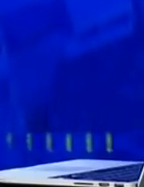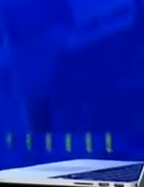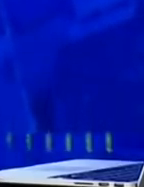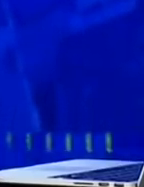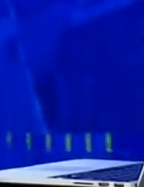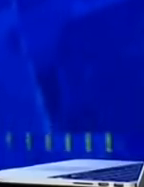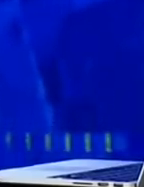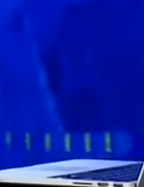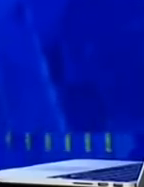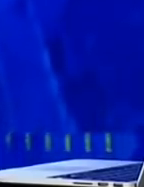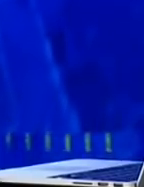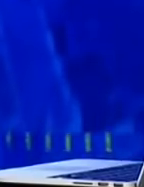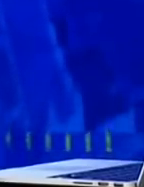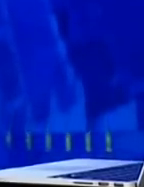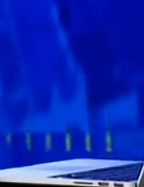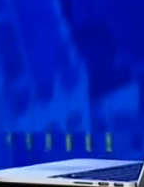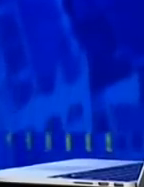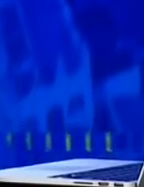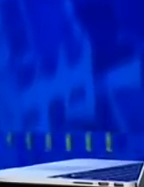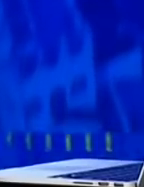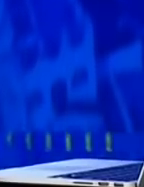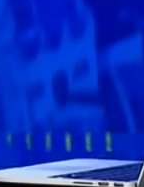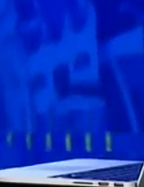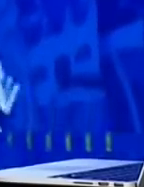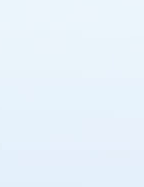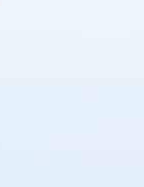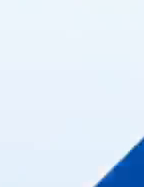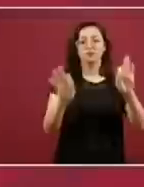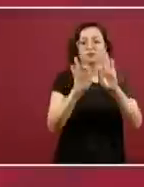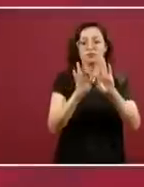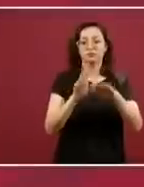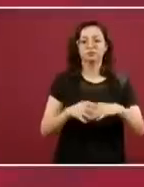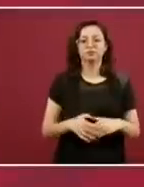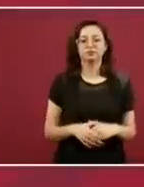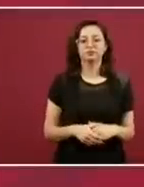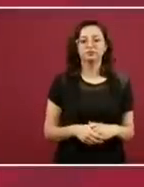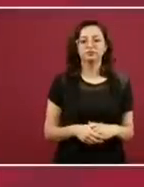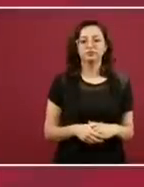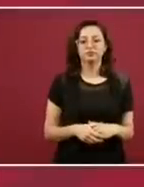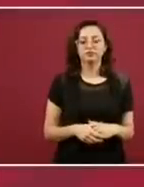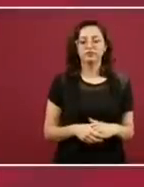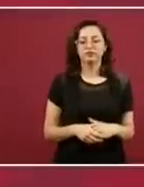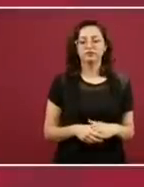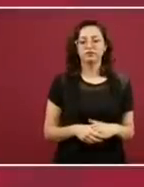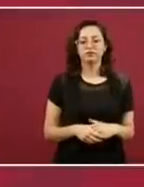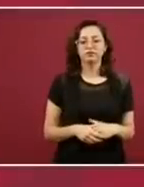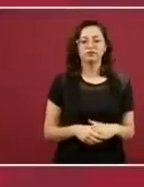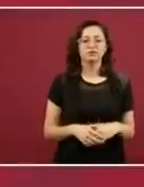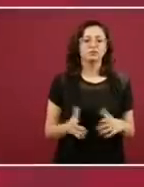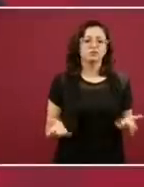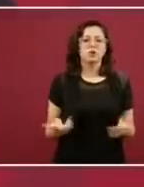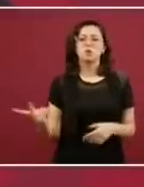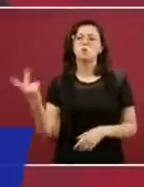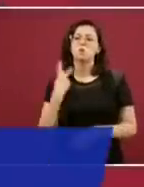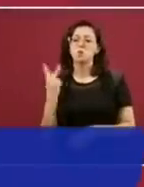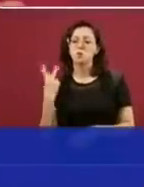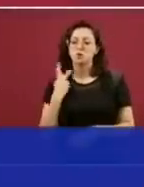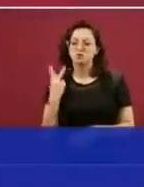el presidente de México, pidió no politizar el tema. Una cosa es la política y otra